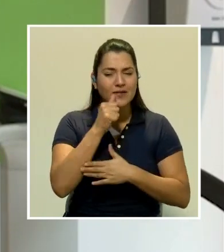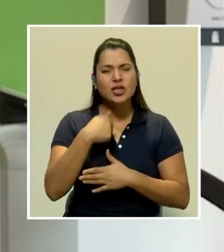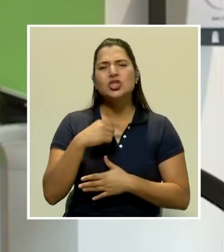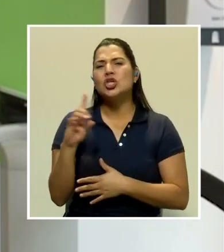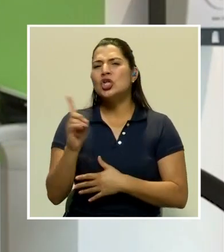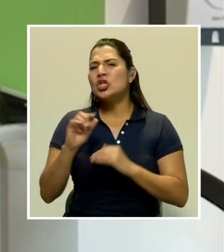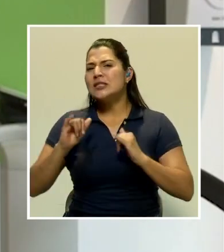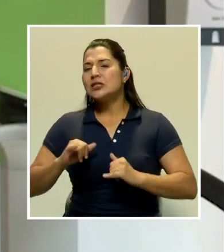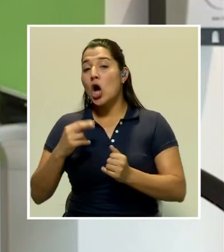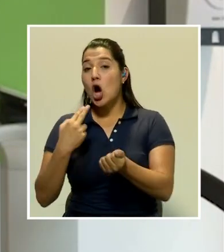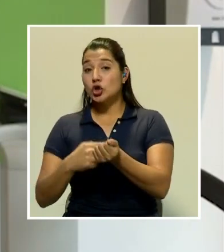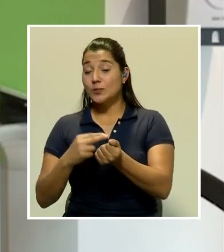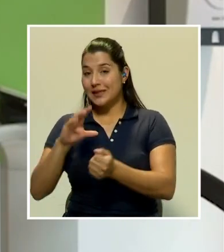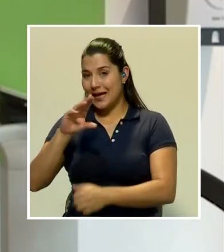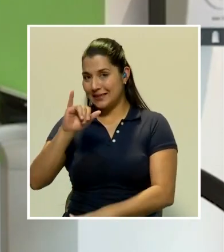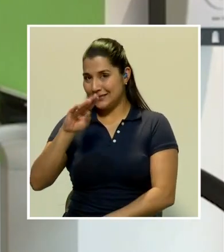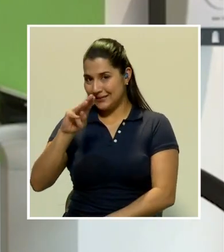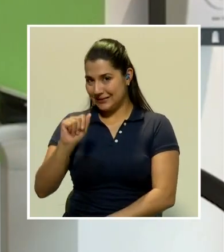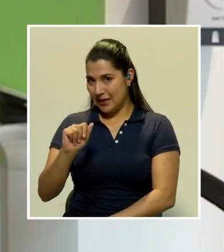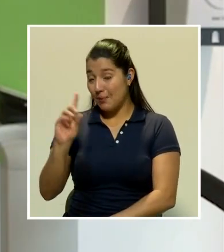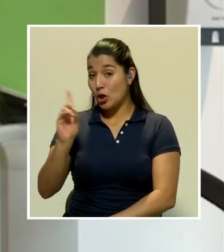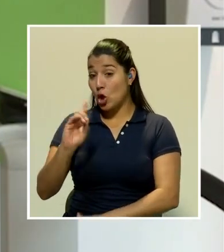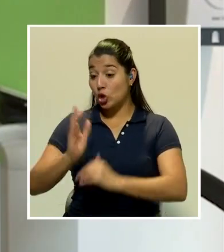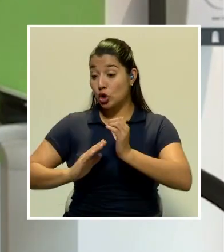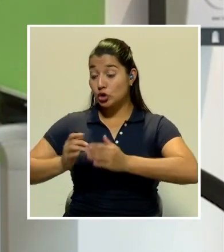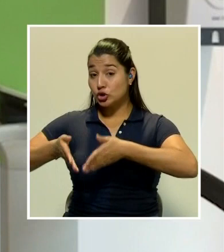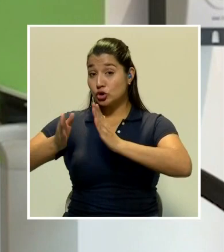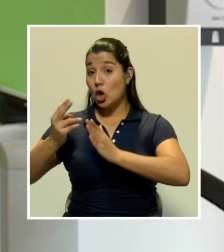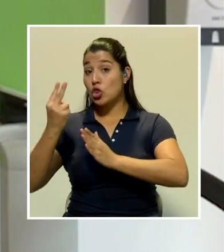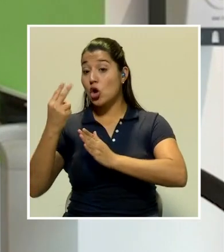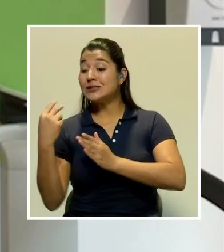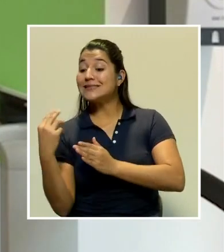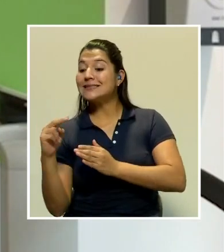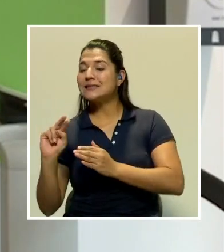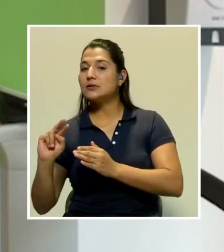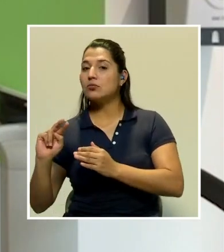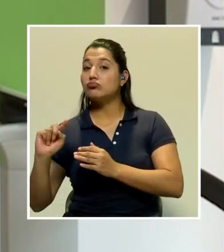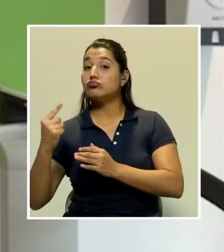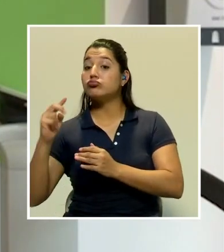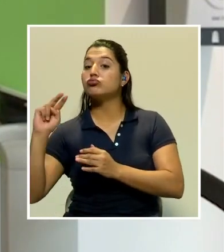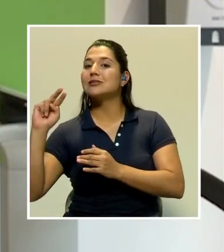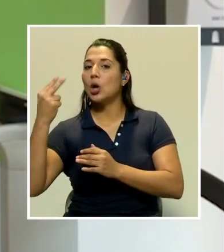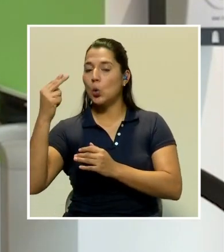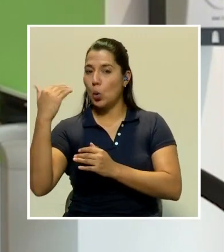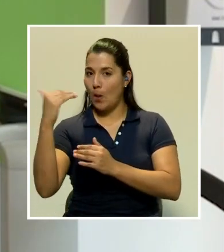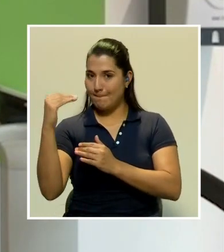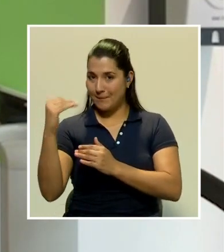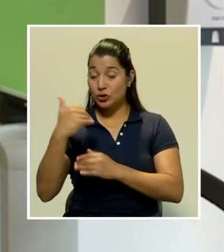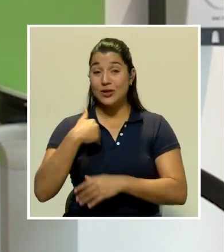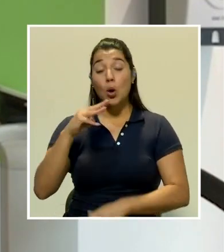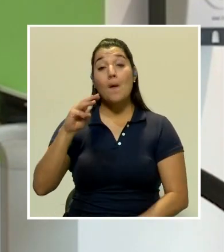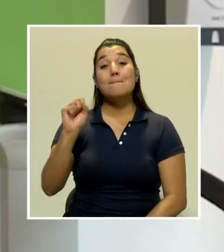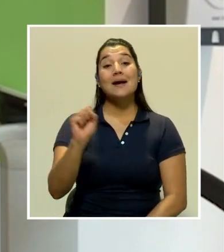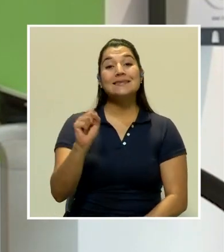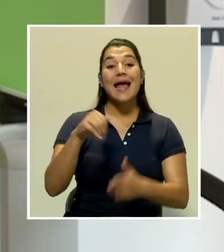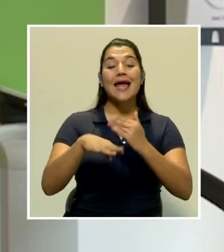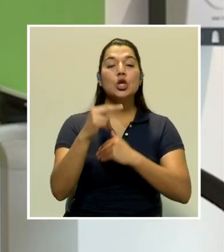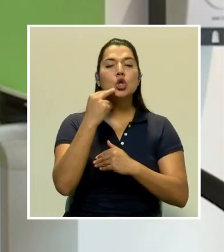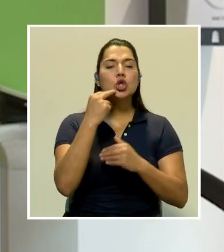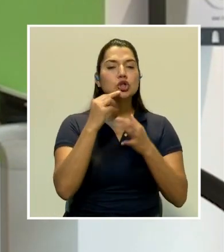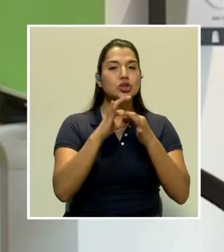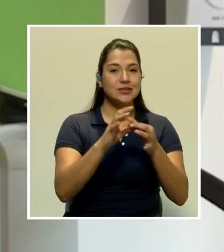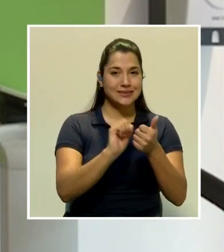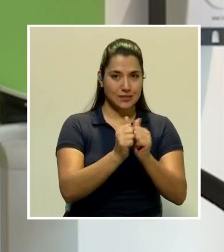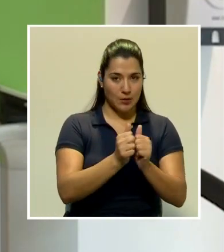ubico en el Hospital CIMA, en la Torre 2, en el segundo piso. y tengo una maestría en nutrición deportiva.